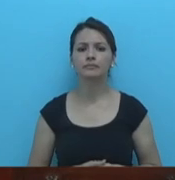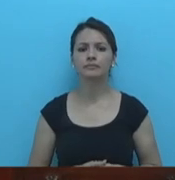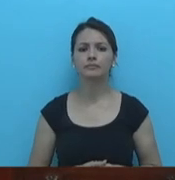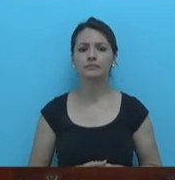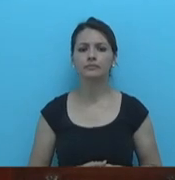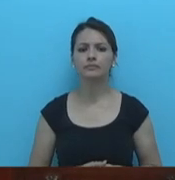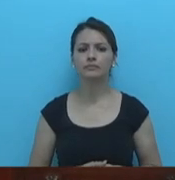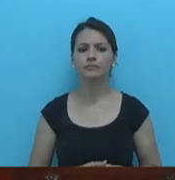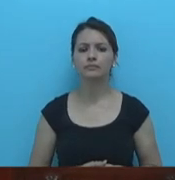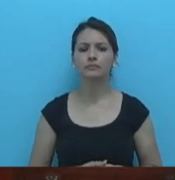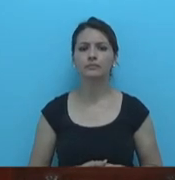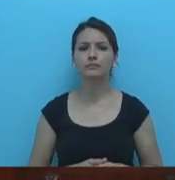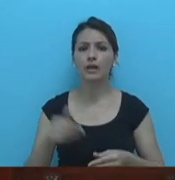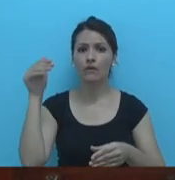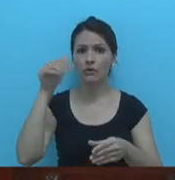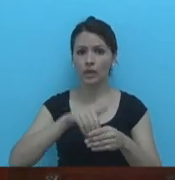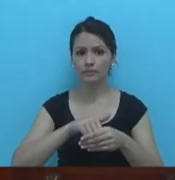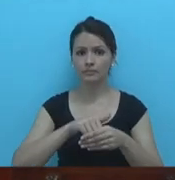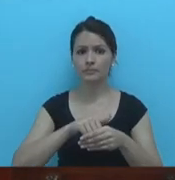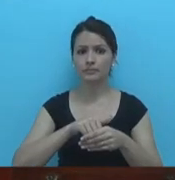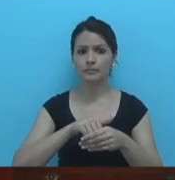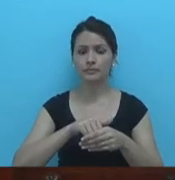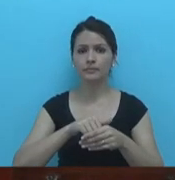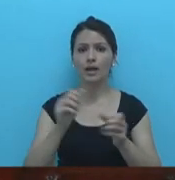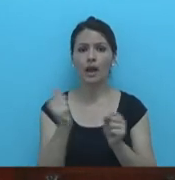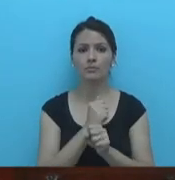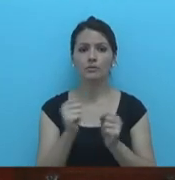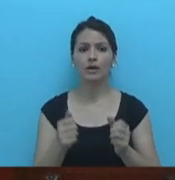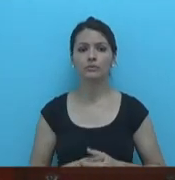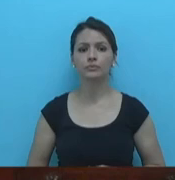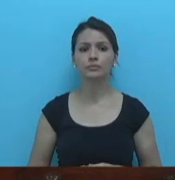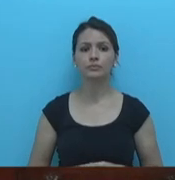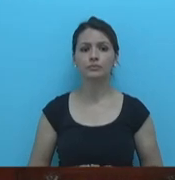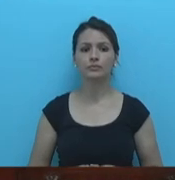dictamen de comisión. A votación el proyecto. Aprobado.